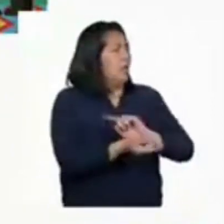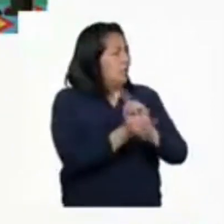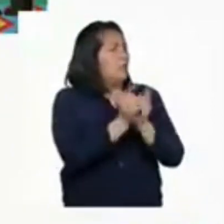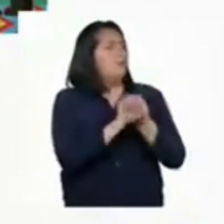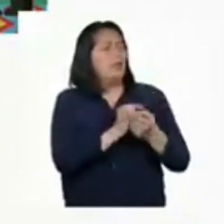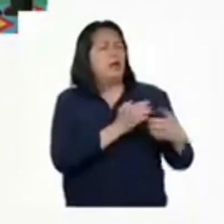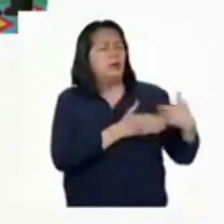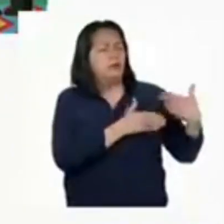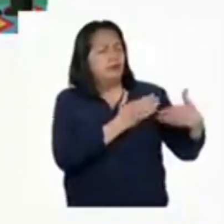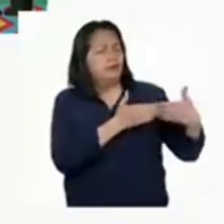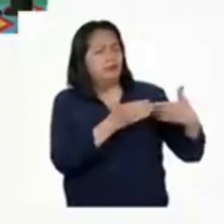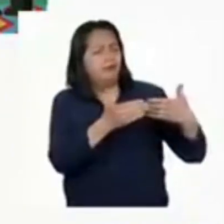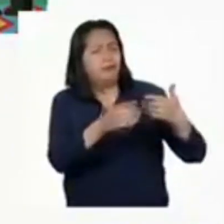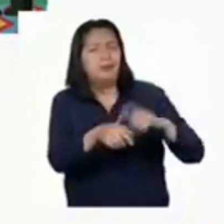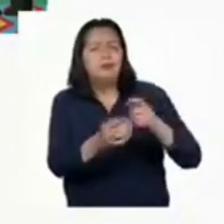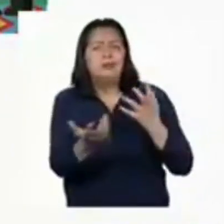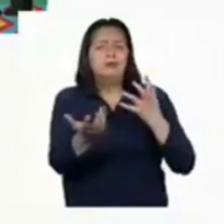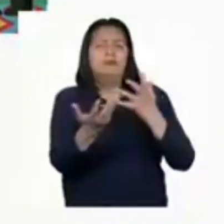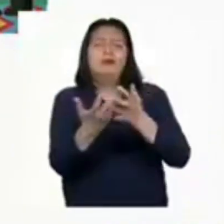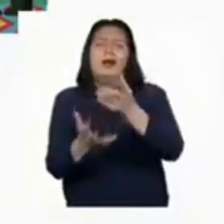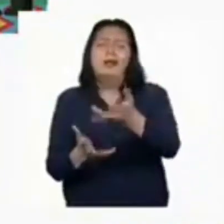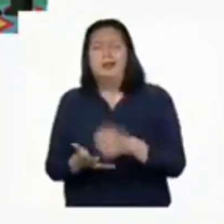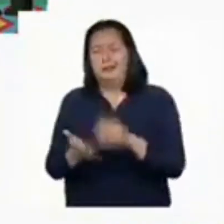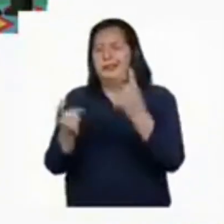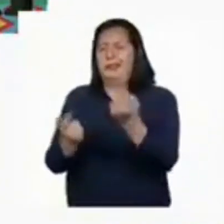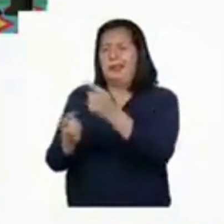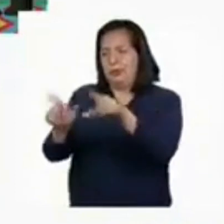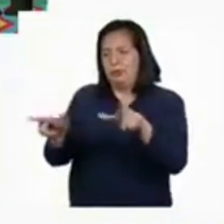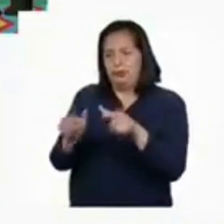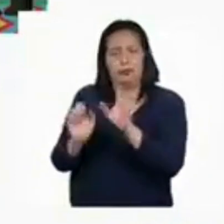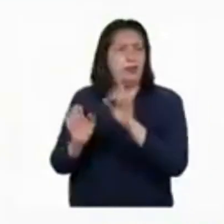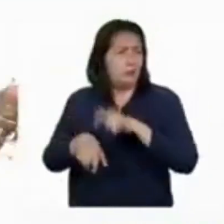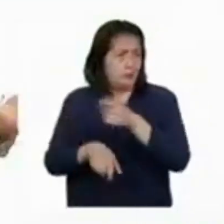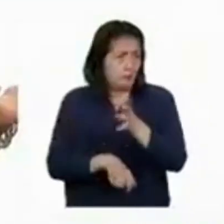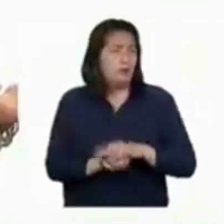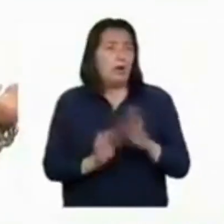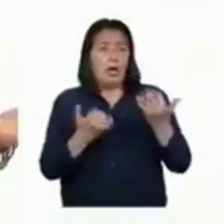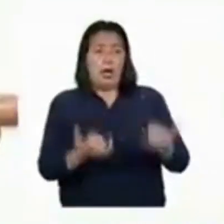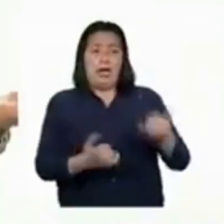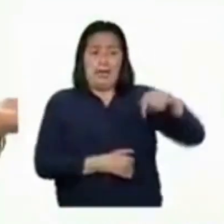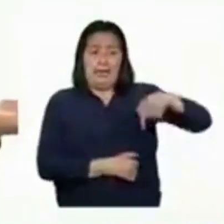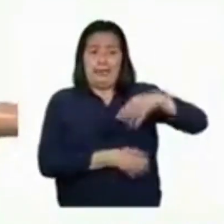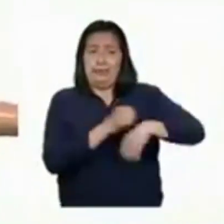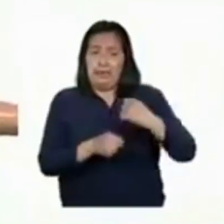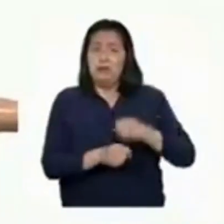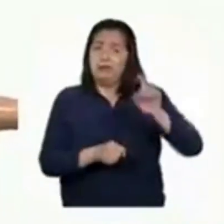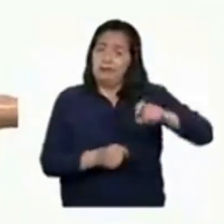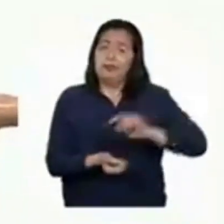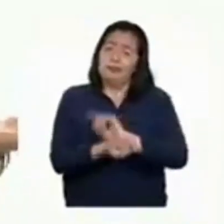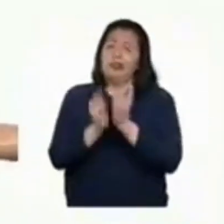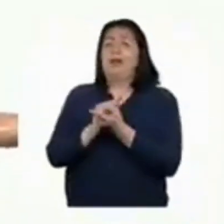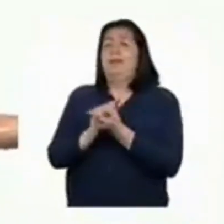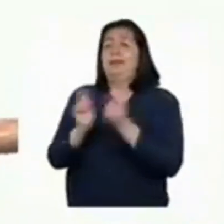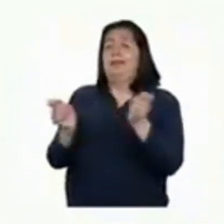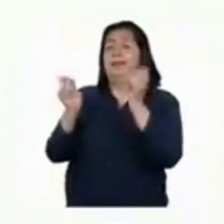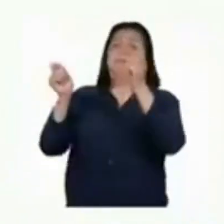lo largo del tiempo y se ha ido adecuando a las circunstancias de cada lugar en diferentes momentos. Y este año tendremos que cambiar nuestra